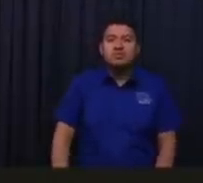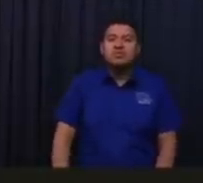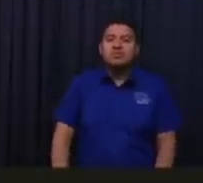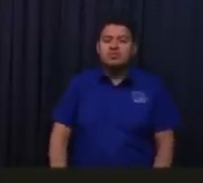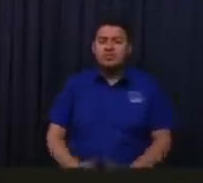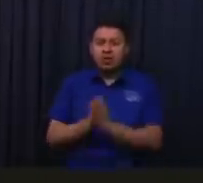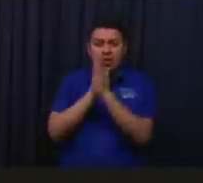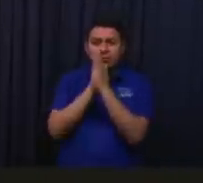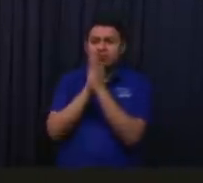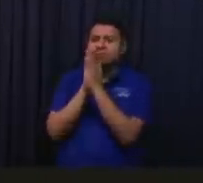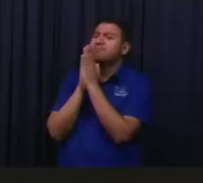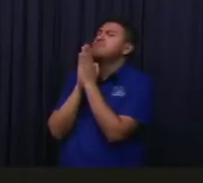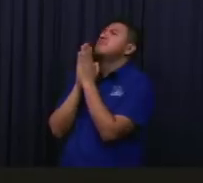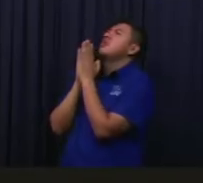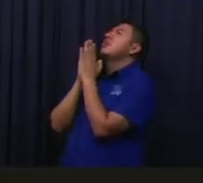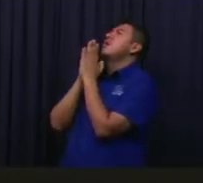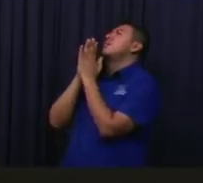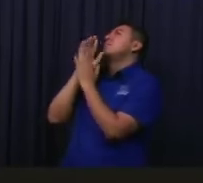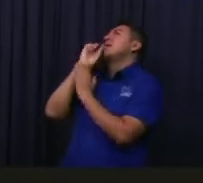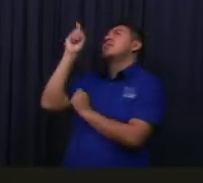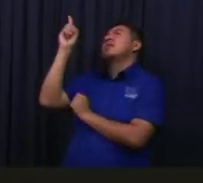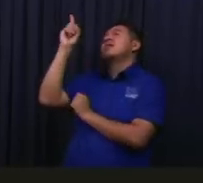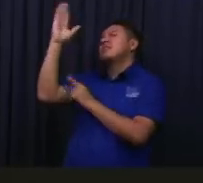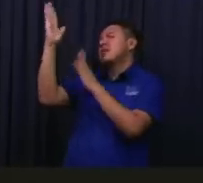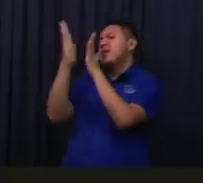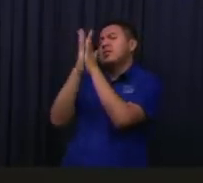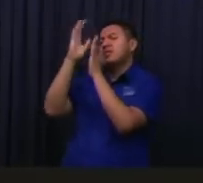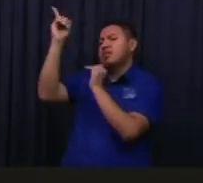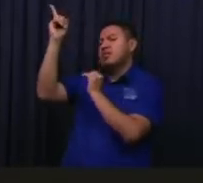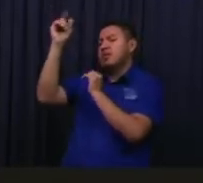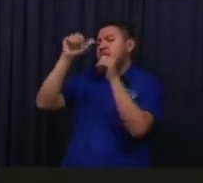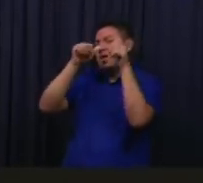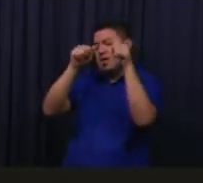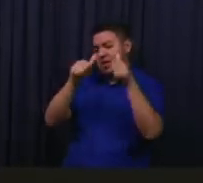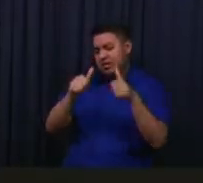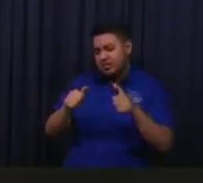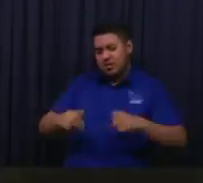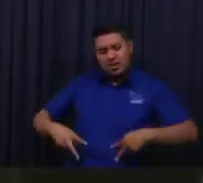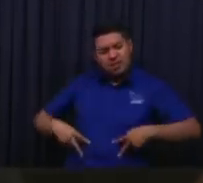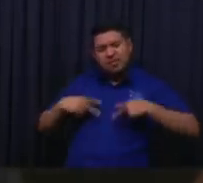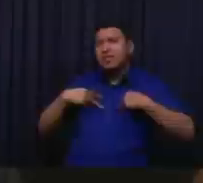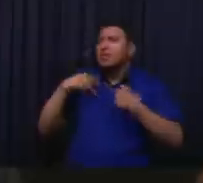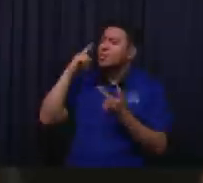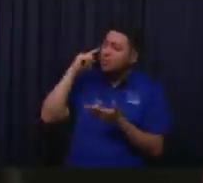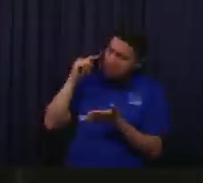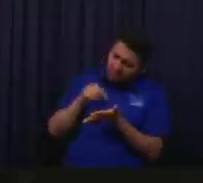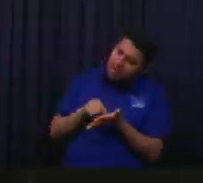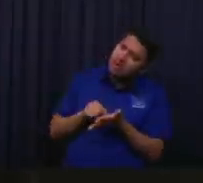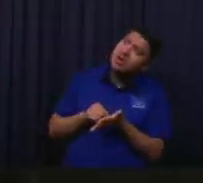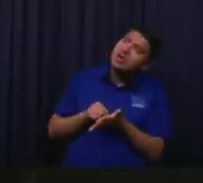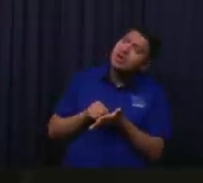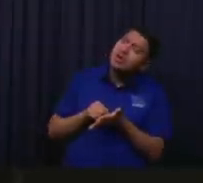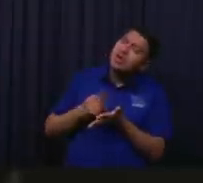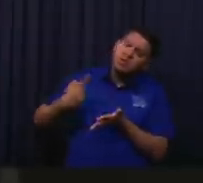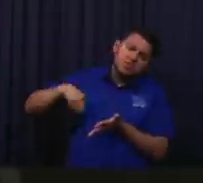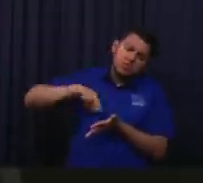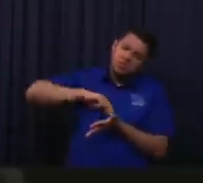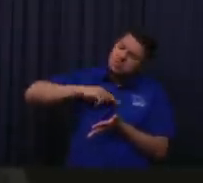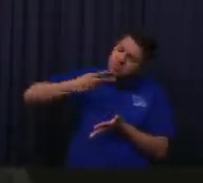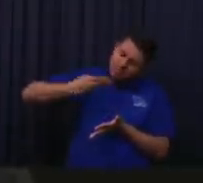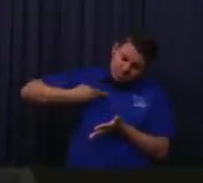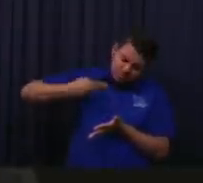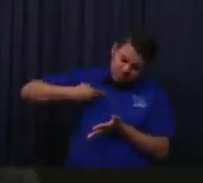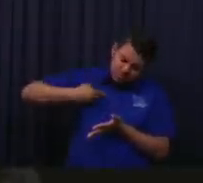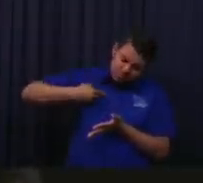de ti, Señor, para analizar nuestra vida, para probarnos a nosotros mismos. En primer lugar,